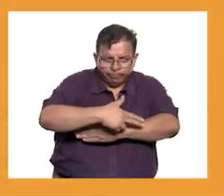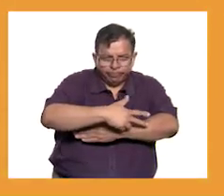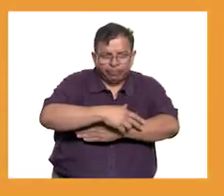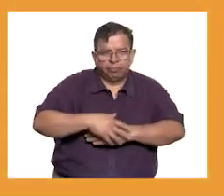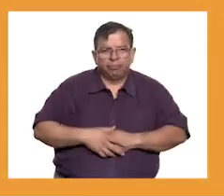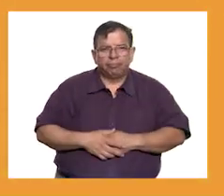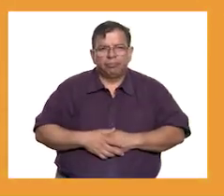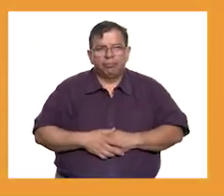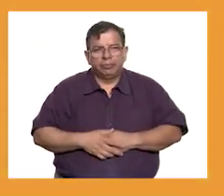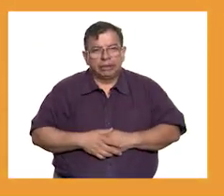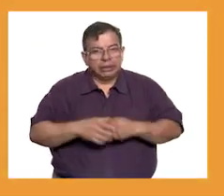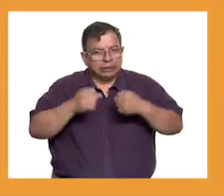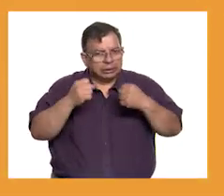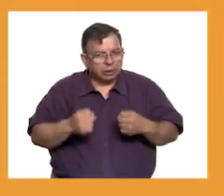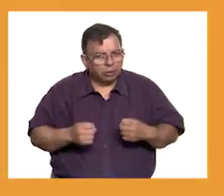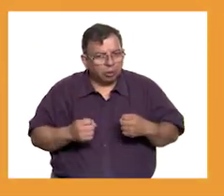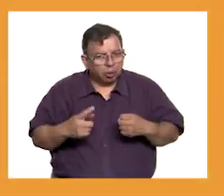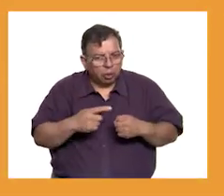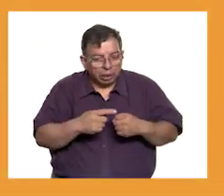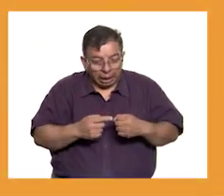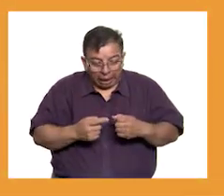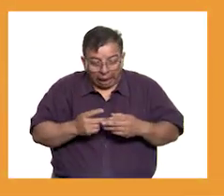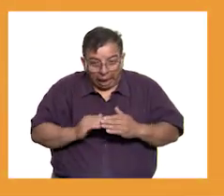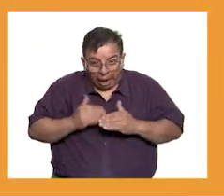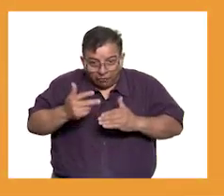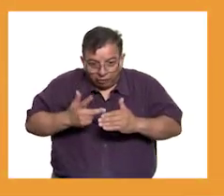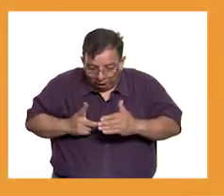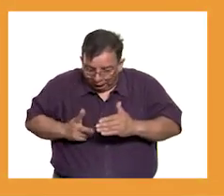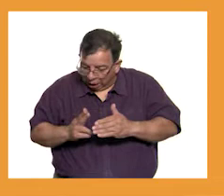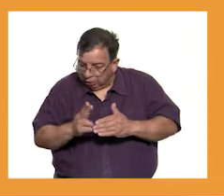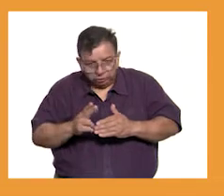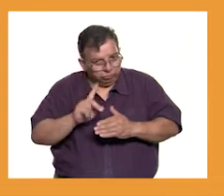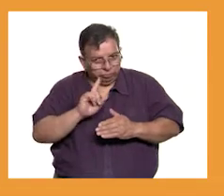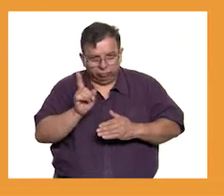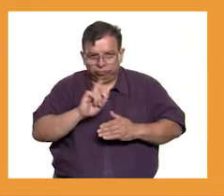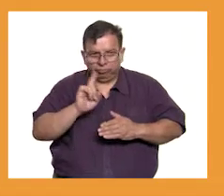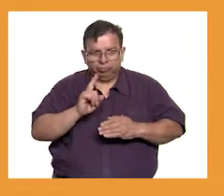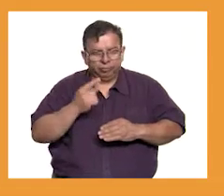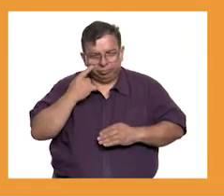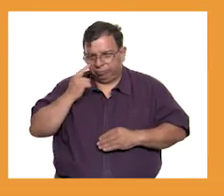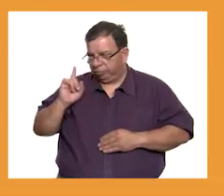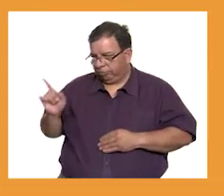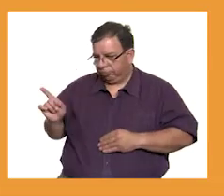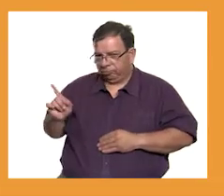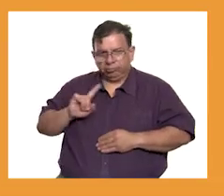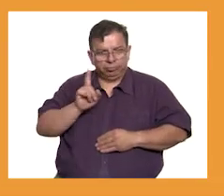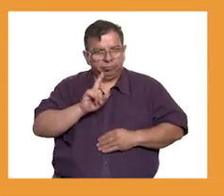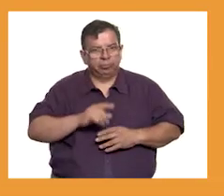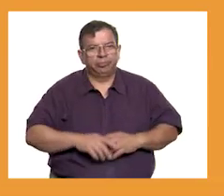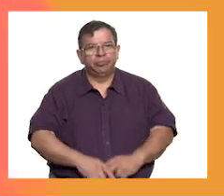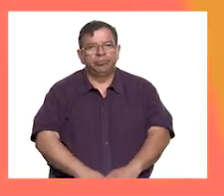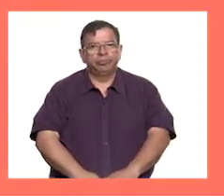marcaste. Asegúrate de cortar por fuera de la playera. No introduzcas las tijeras en ella.